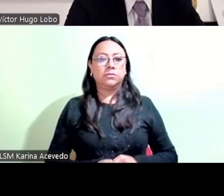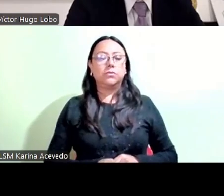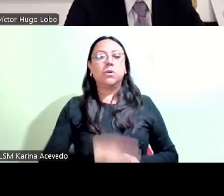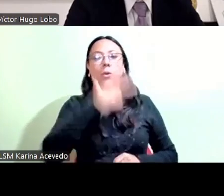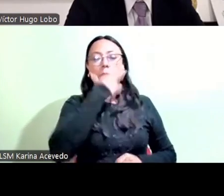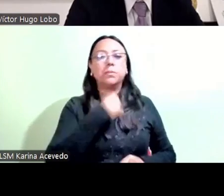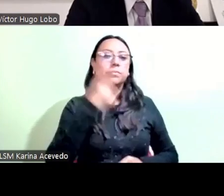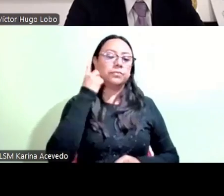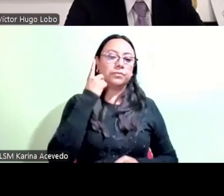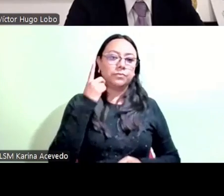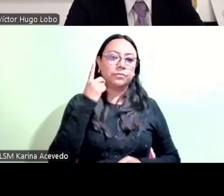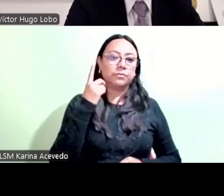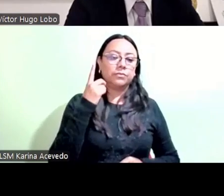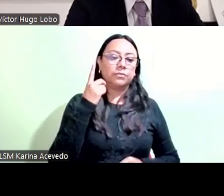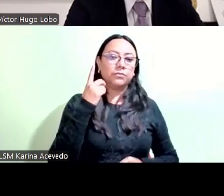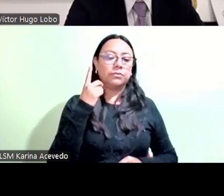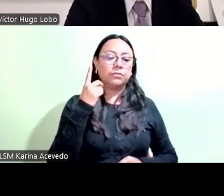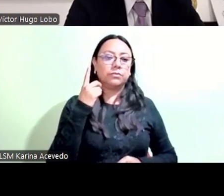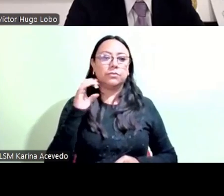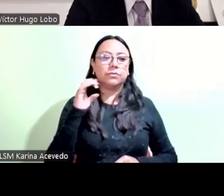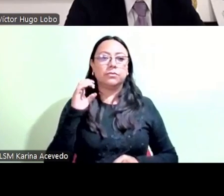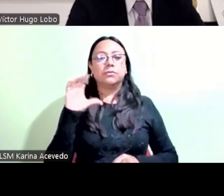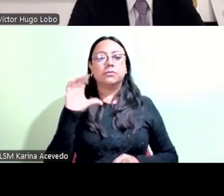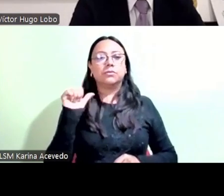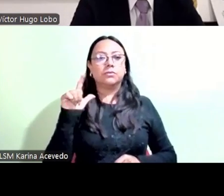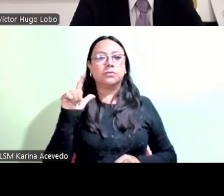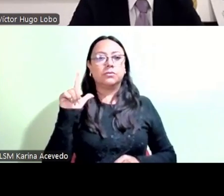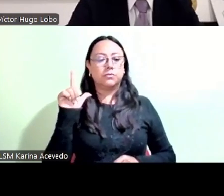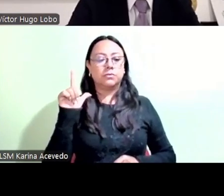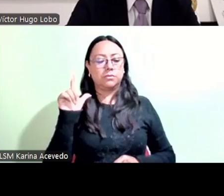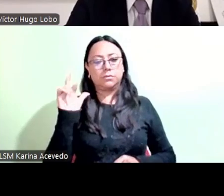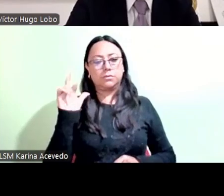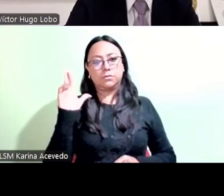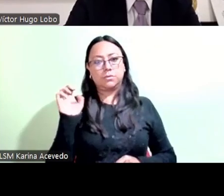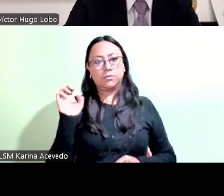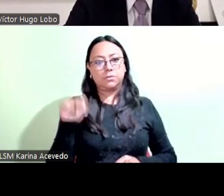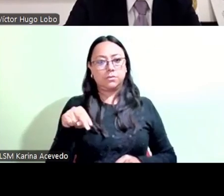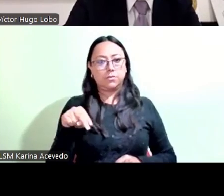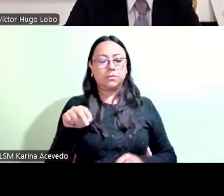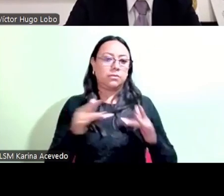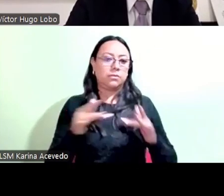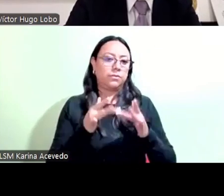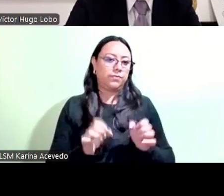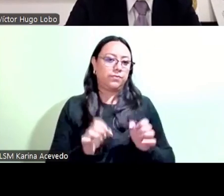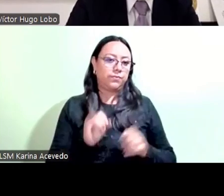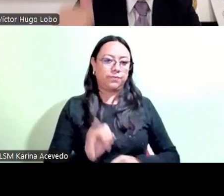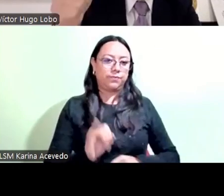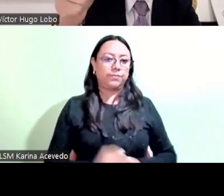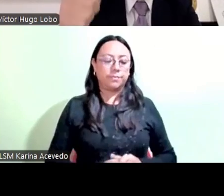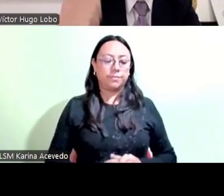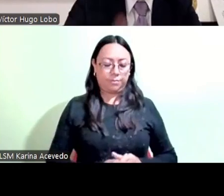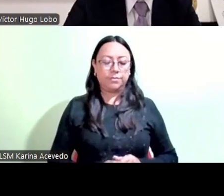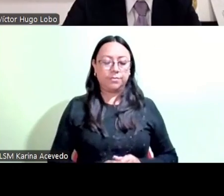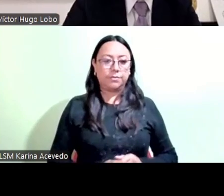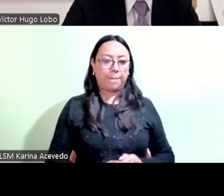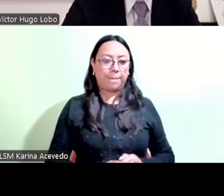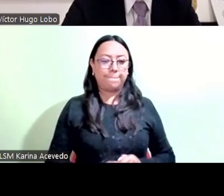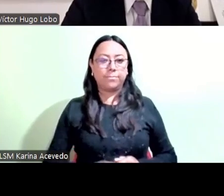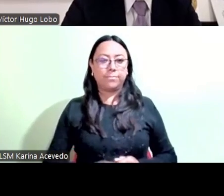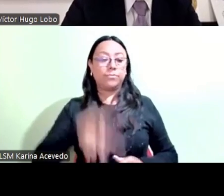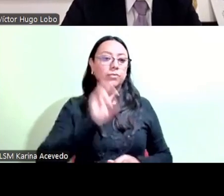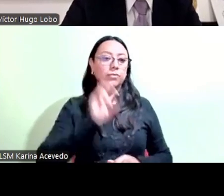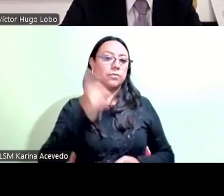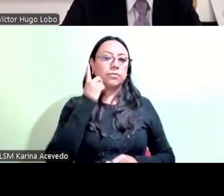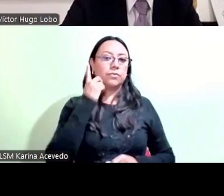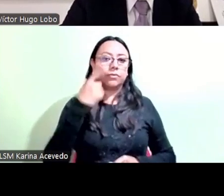Diputado Ernesto Alarcón. Ernesto Alarcón, presente. Gracias, diputado. Ernesto Alarcón, presente. Diputada María